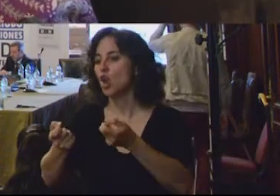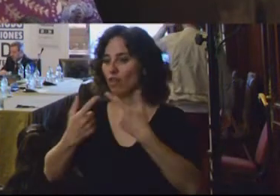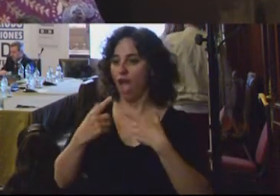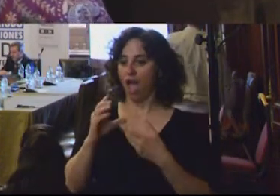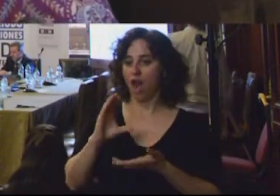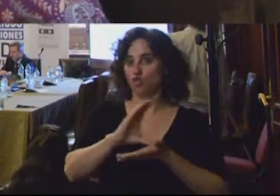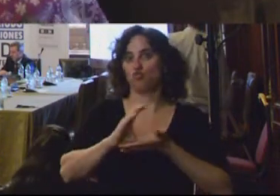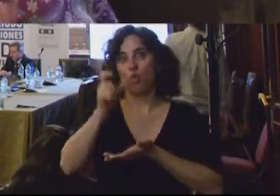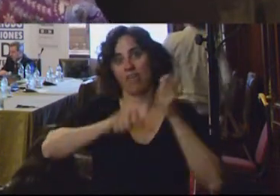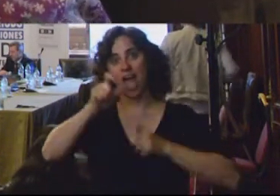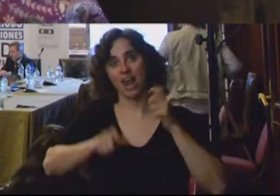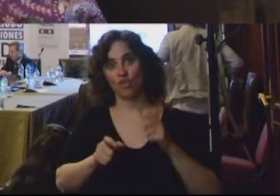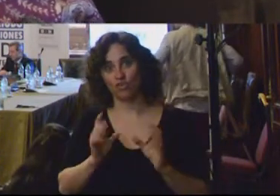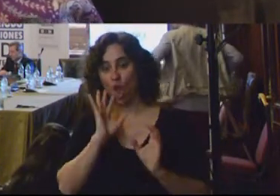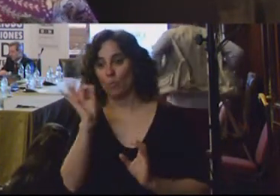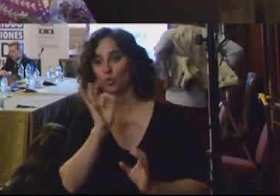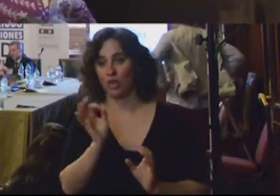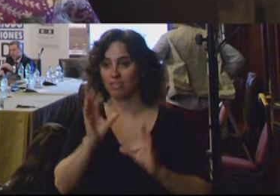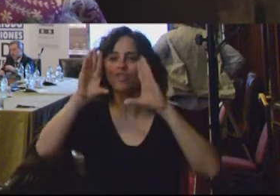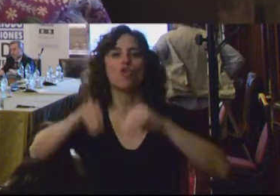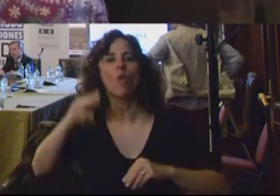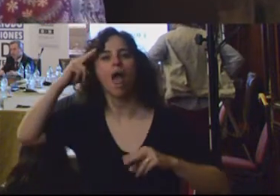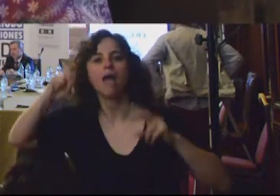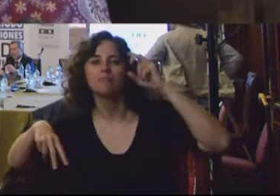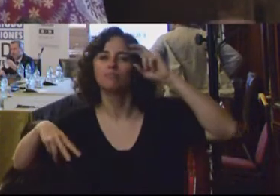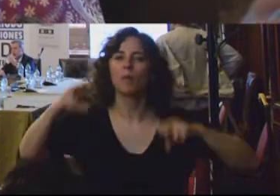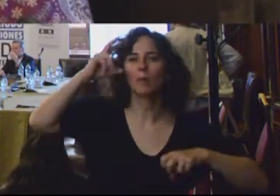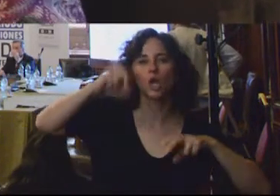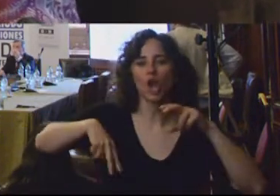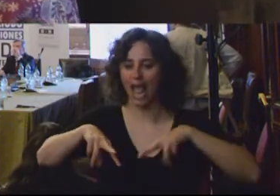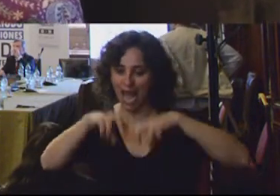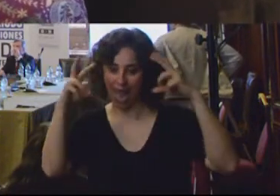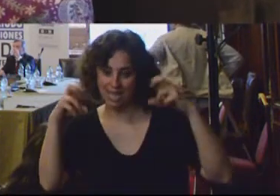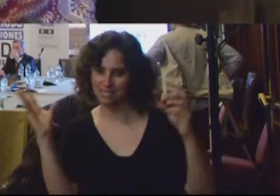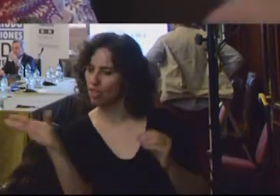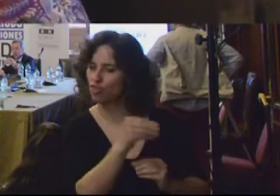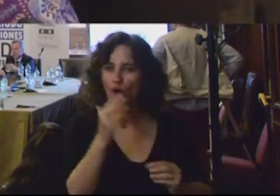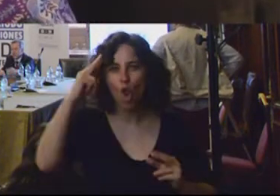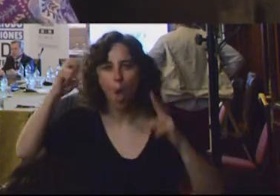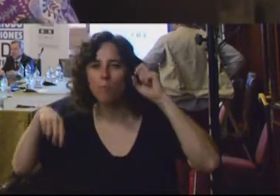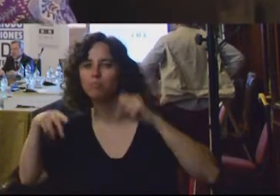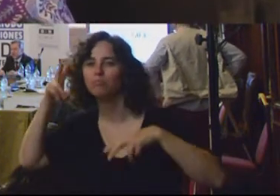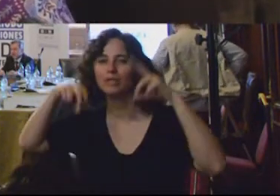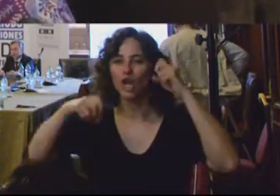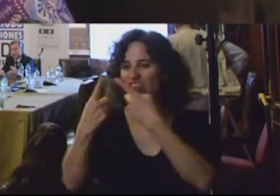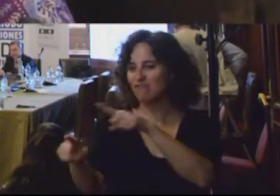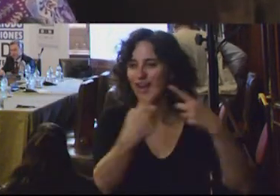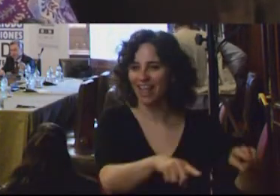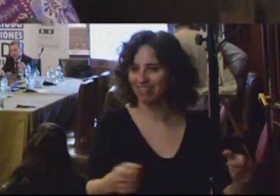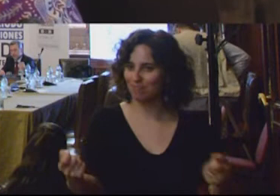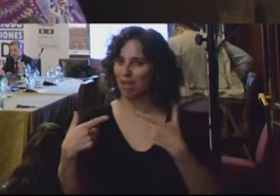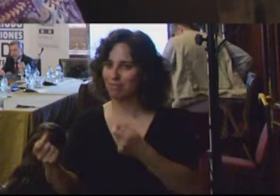posibilidad de todas las posiciones, del análisis de todos los puntos de vista y